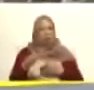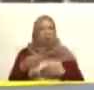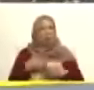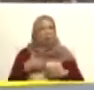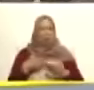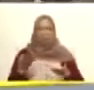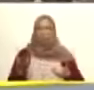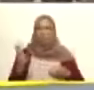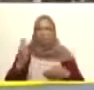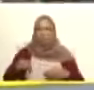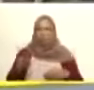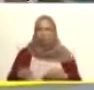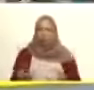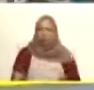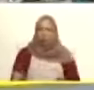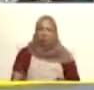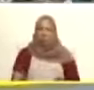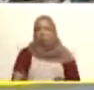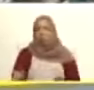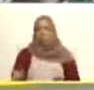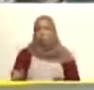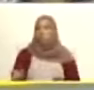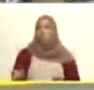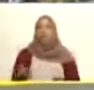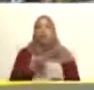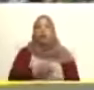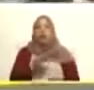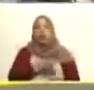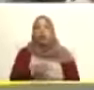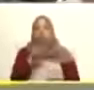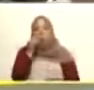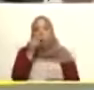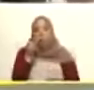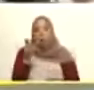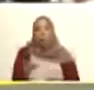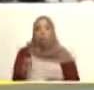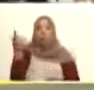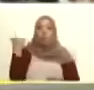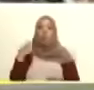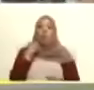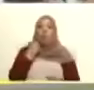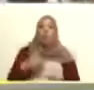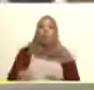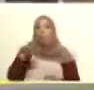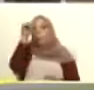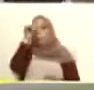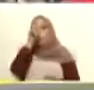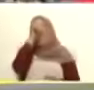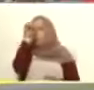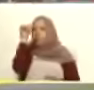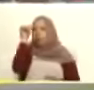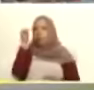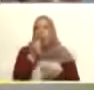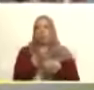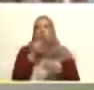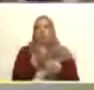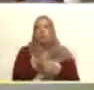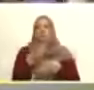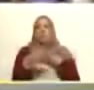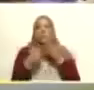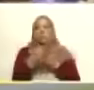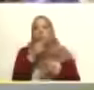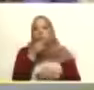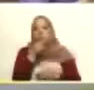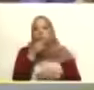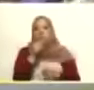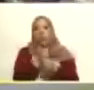¡No! ¡Jamás! Ese señor, que ese sí va a ser el gran derrotado el próximo domingo, el provocador, el que